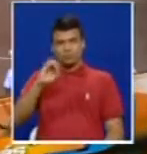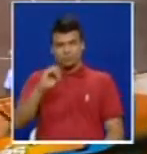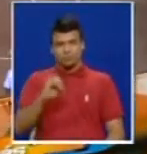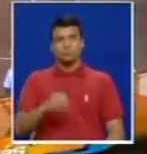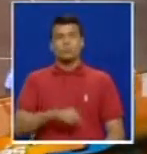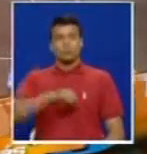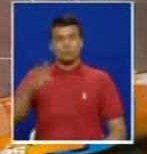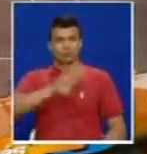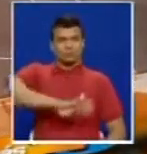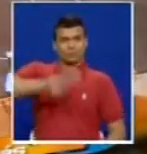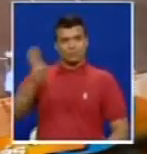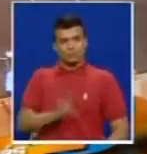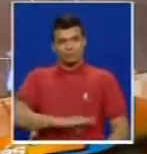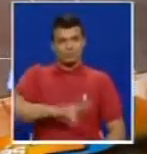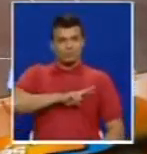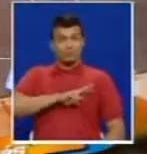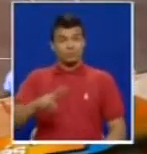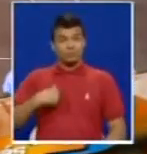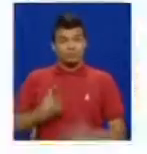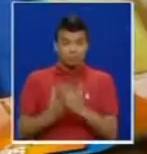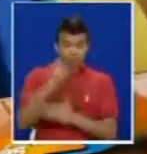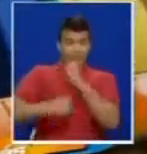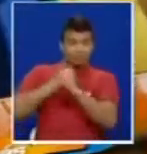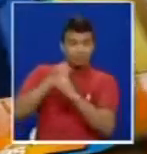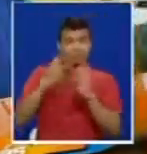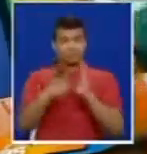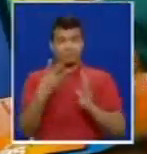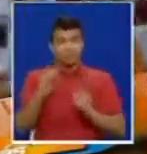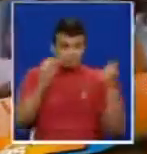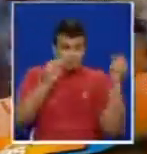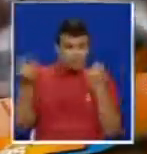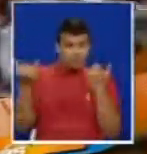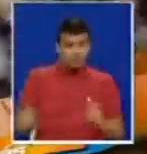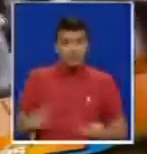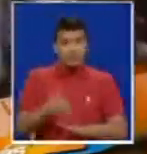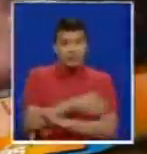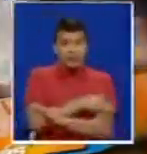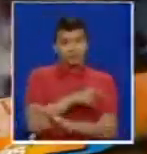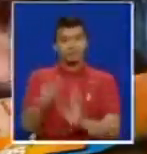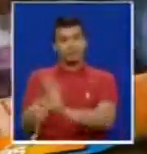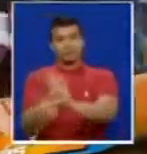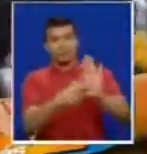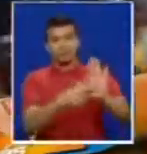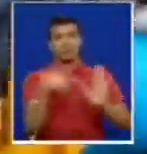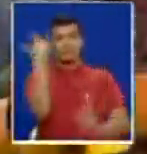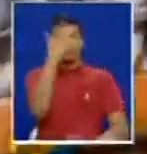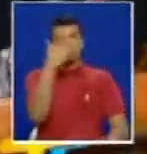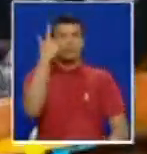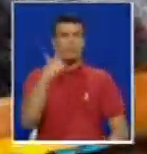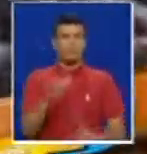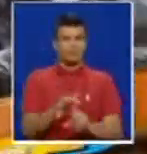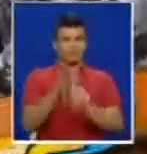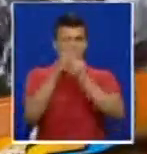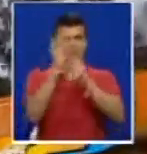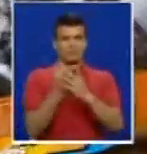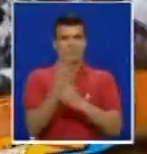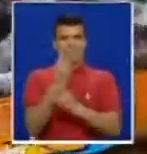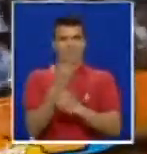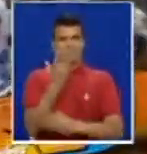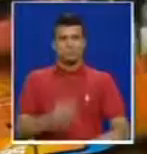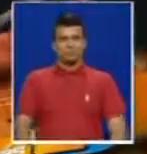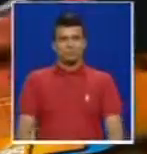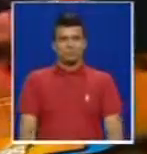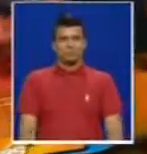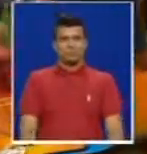actuación de los tenistas vallecaucanos al comienzo del año. Al cierre, el Día de los Negritos en Pasto.